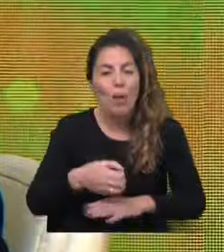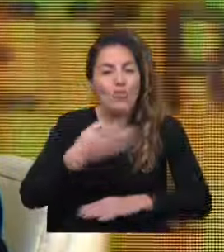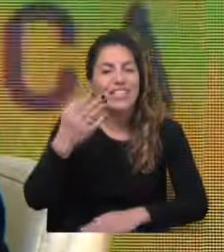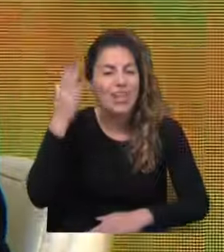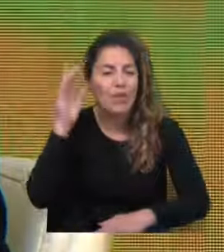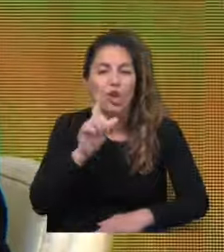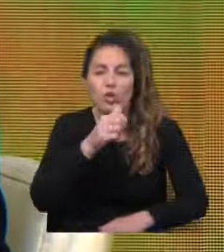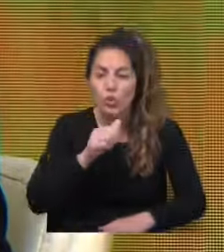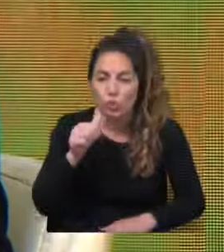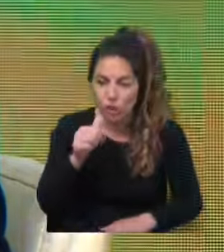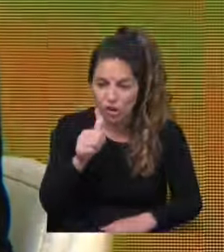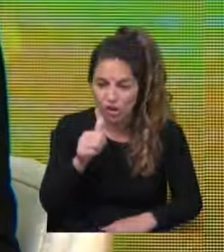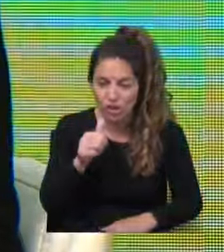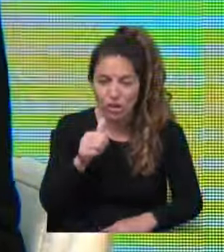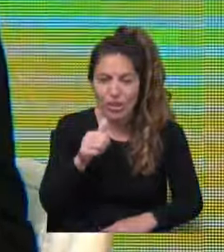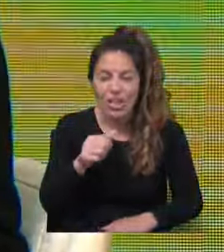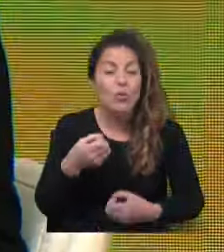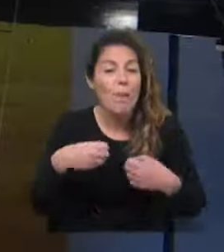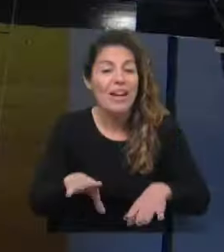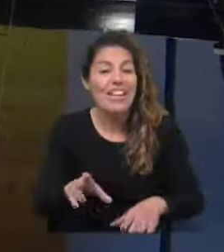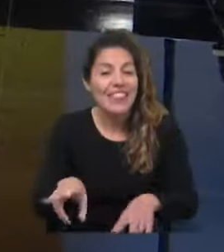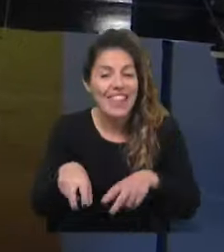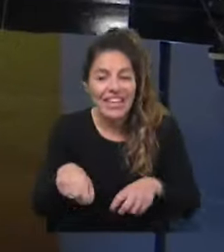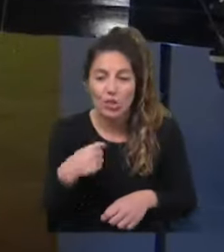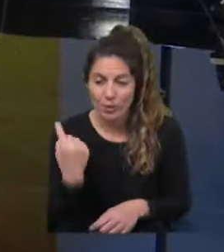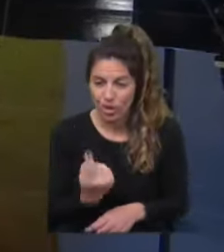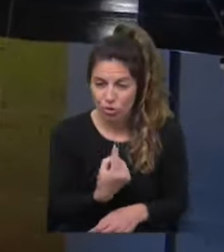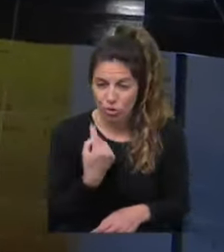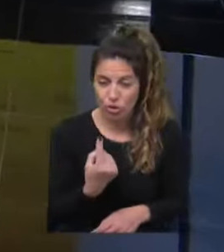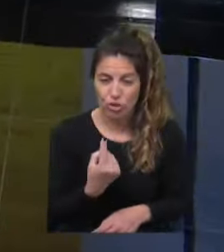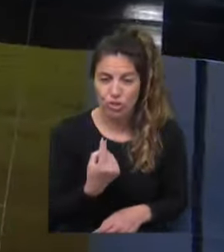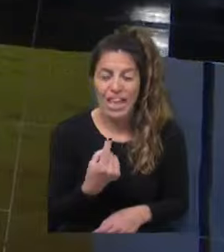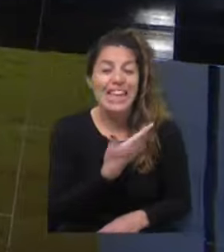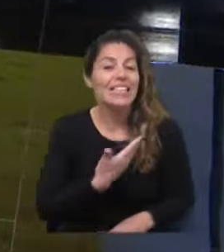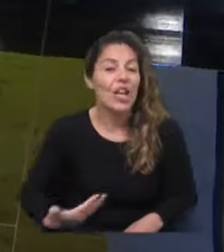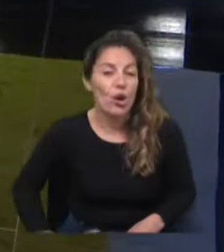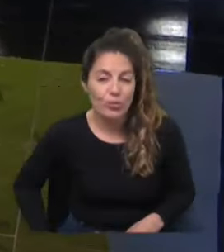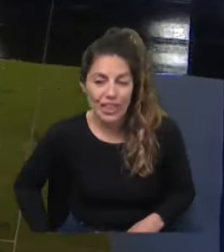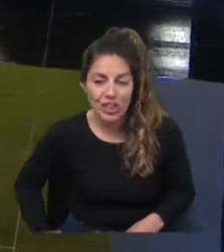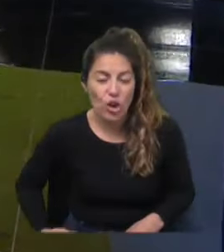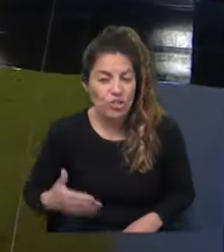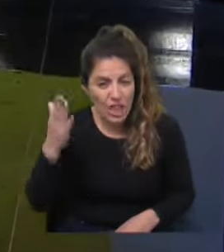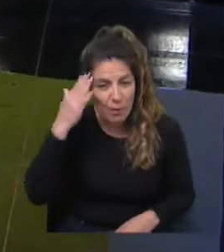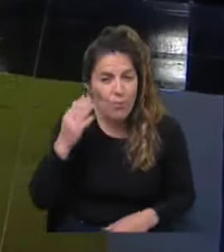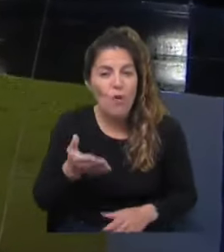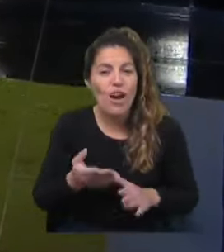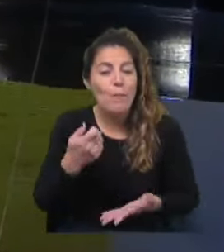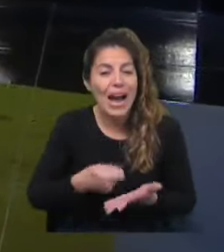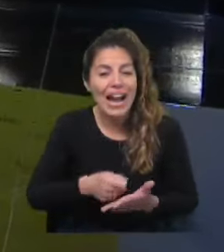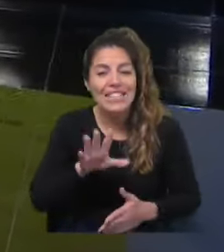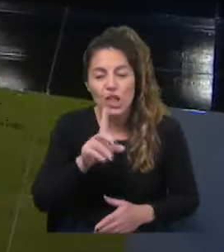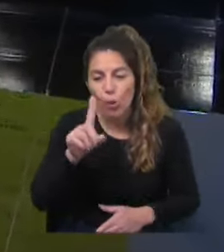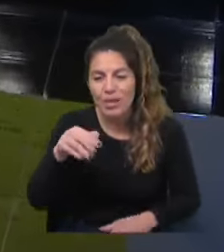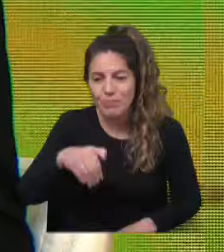una solución, que es una pérdida de ingresos para nosotros, y el gobierno sabemos que va a pagar